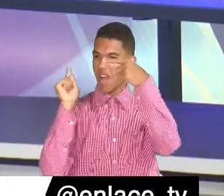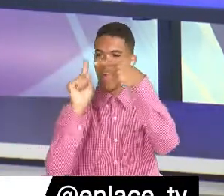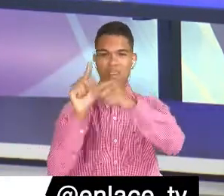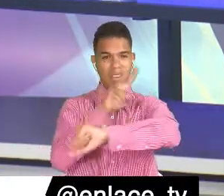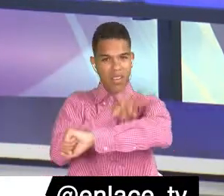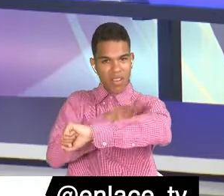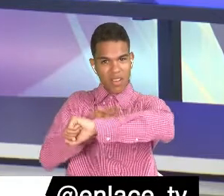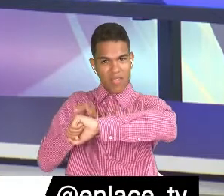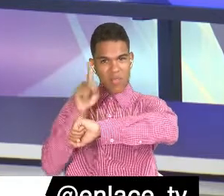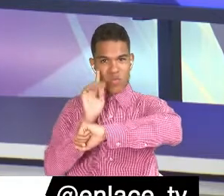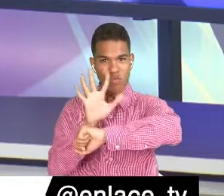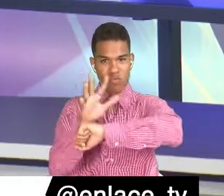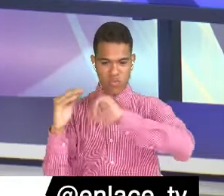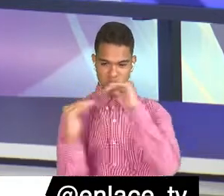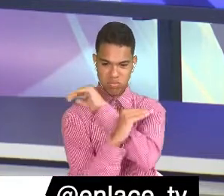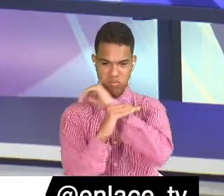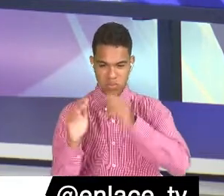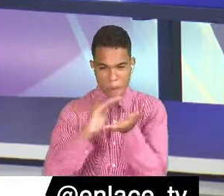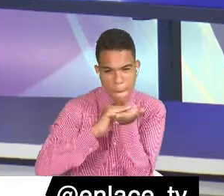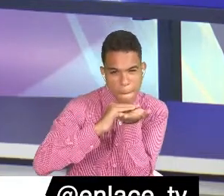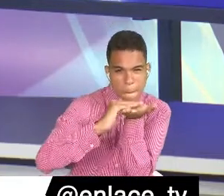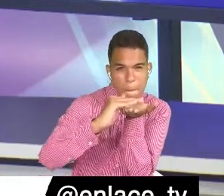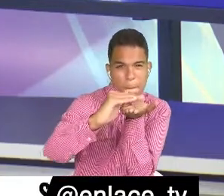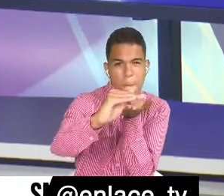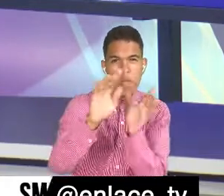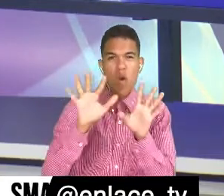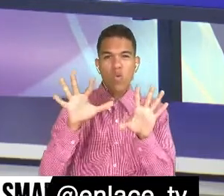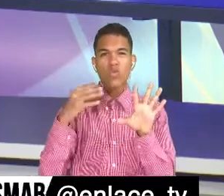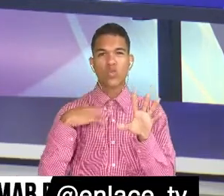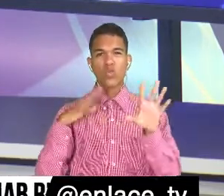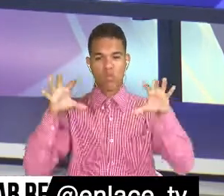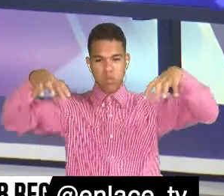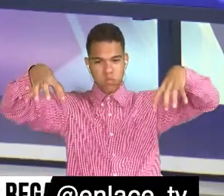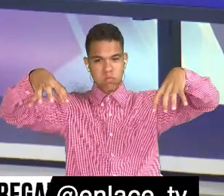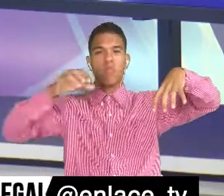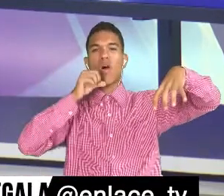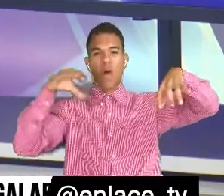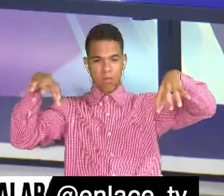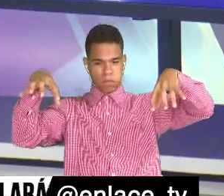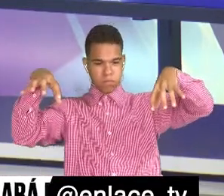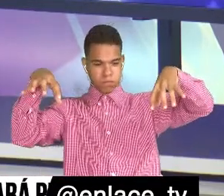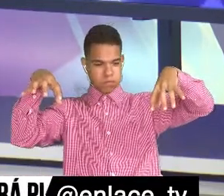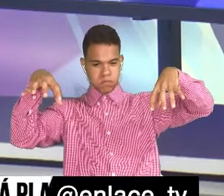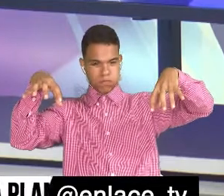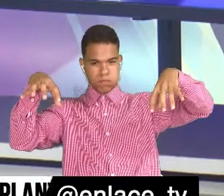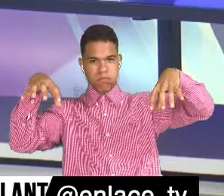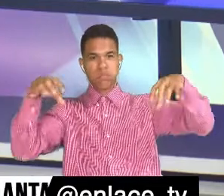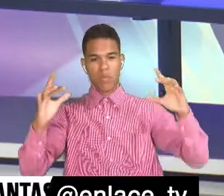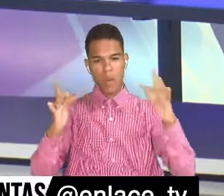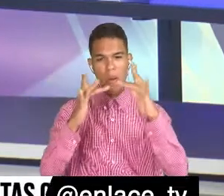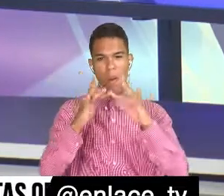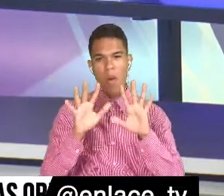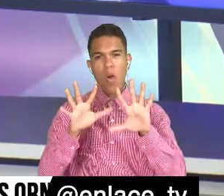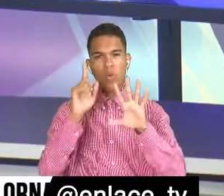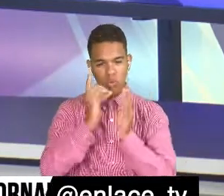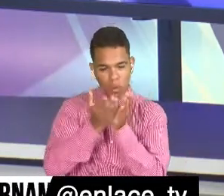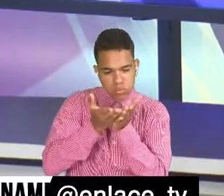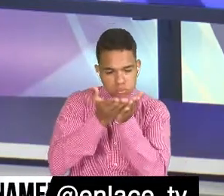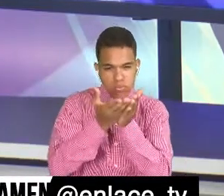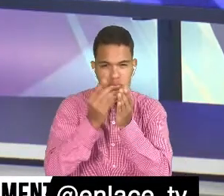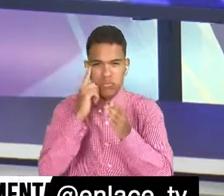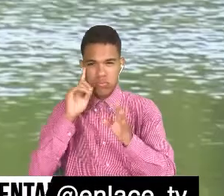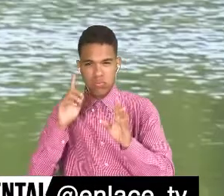de influencia con el fin de conectar los cuerpos de agua y así garantizar condiciones idóneas para las labores de pesca y desarrollo del